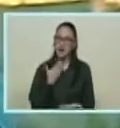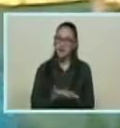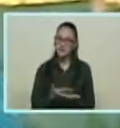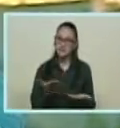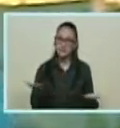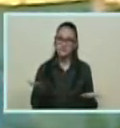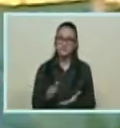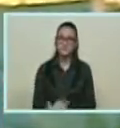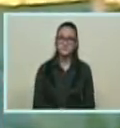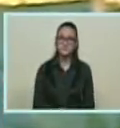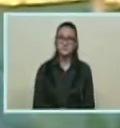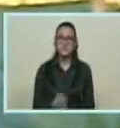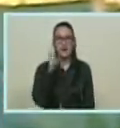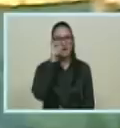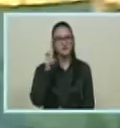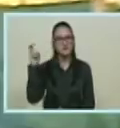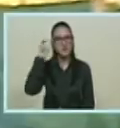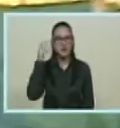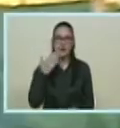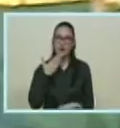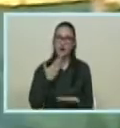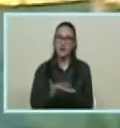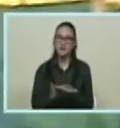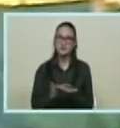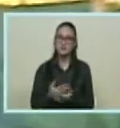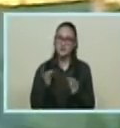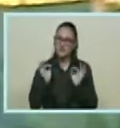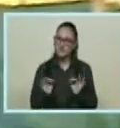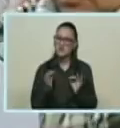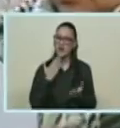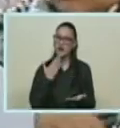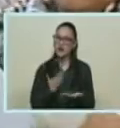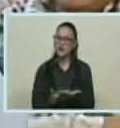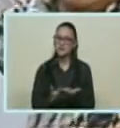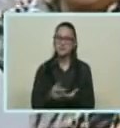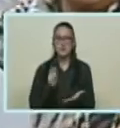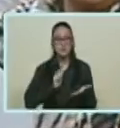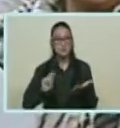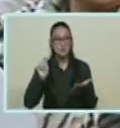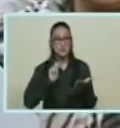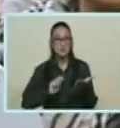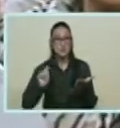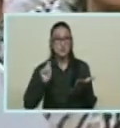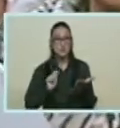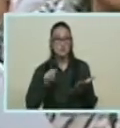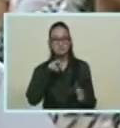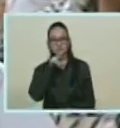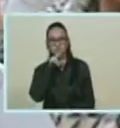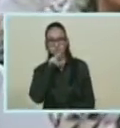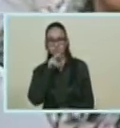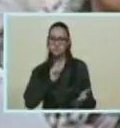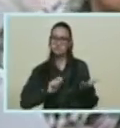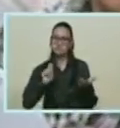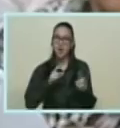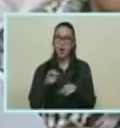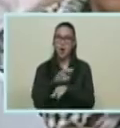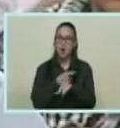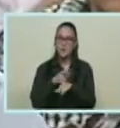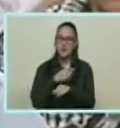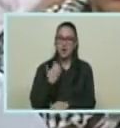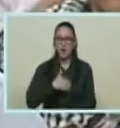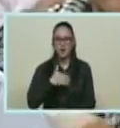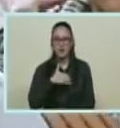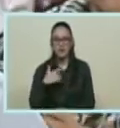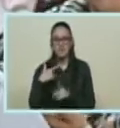mi parte. Canciller, por favor, oficialmente, por escrito, nota verbal por escrito al gobierno de Canadá y